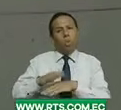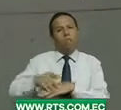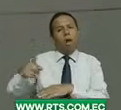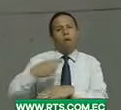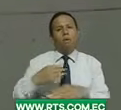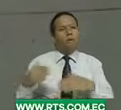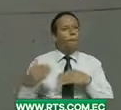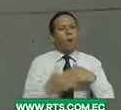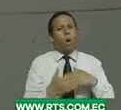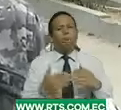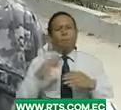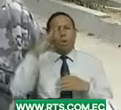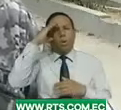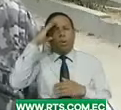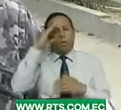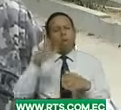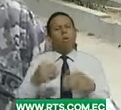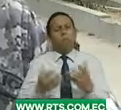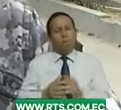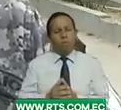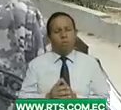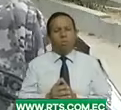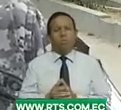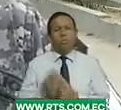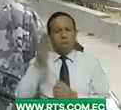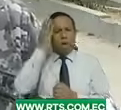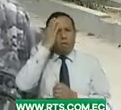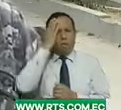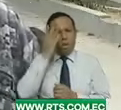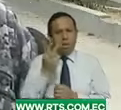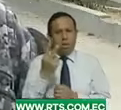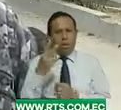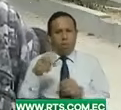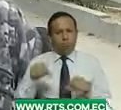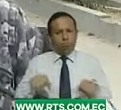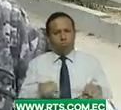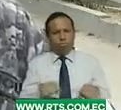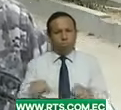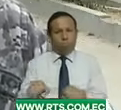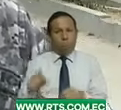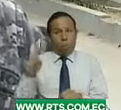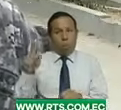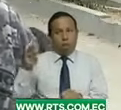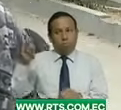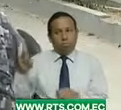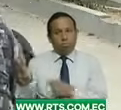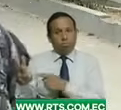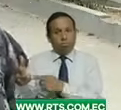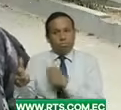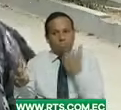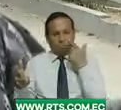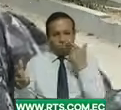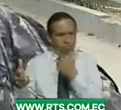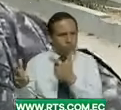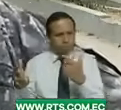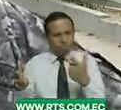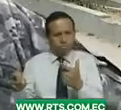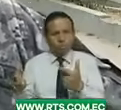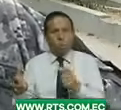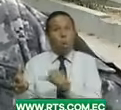a la justicia. Tenemos conocimiento de que son dos motocicletas, la una se encontraba de vigilancia y la otra llega